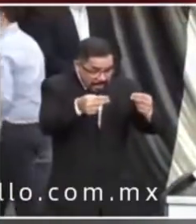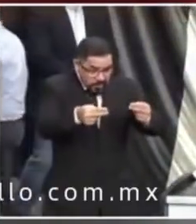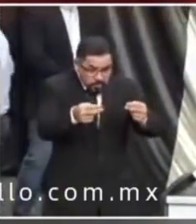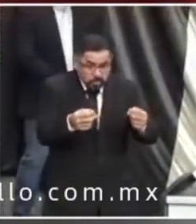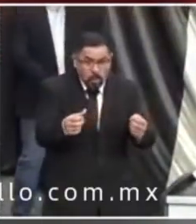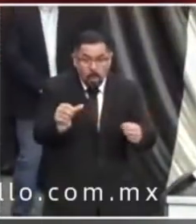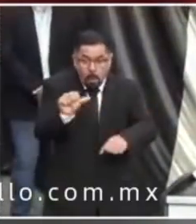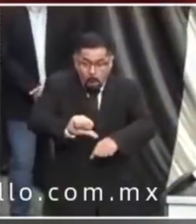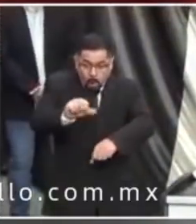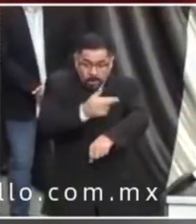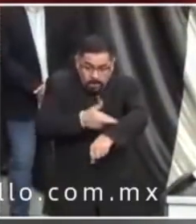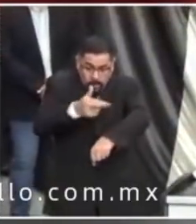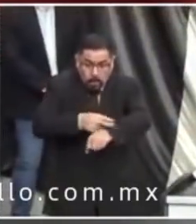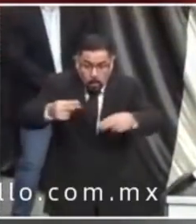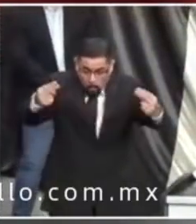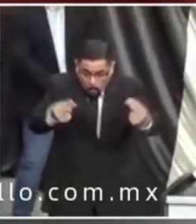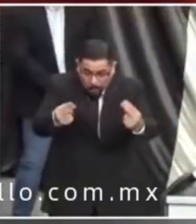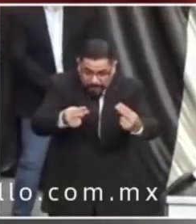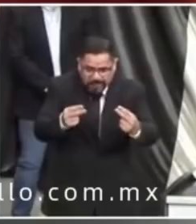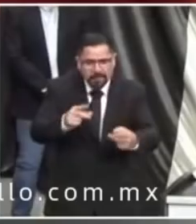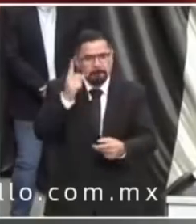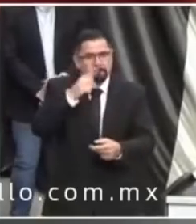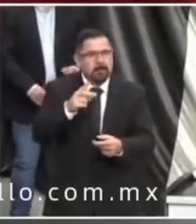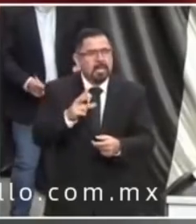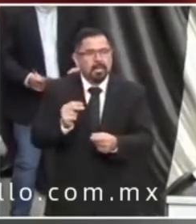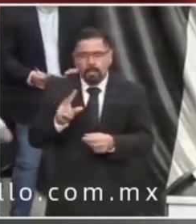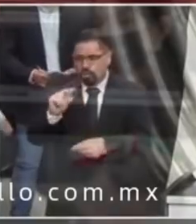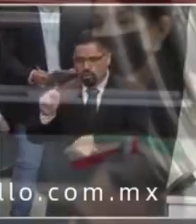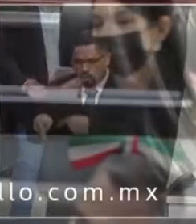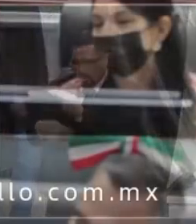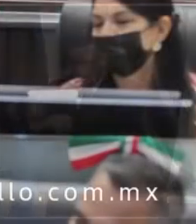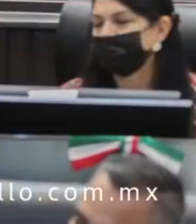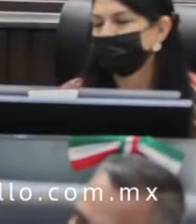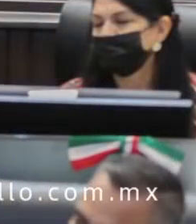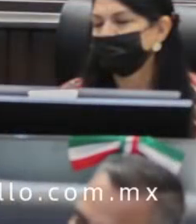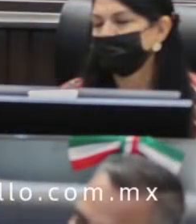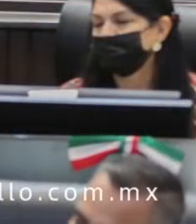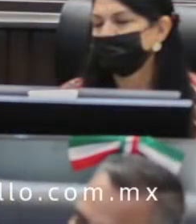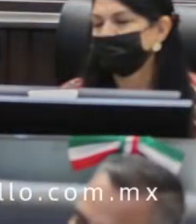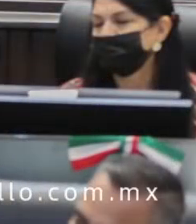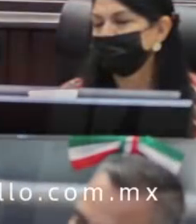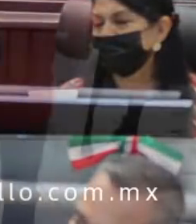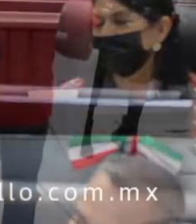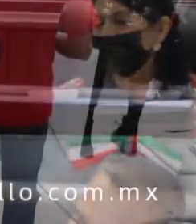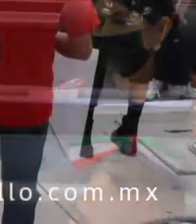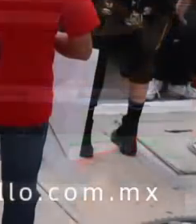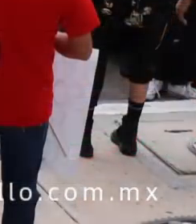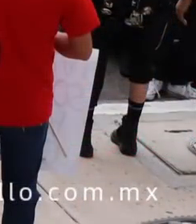obvia resolución y se dispense el trámite de comisión.